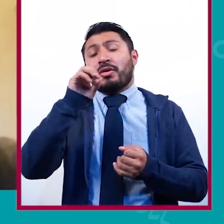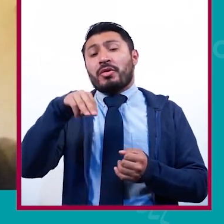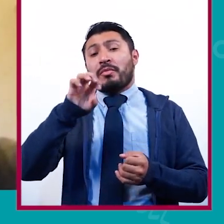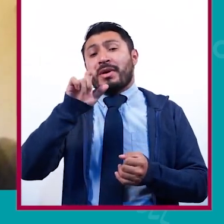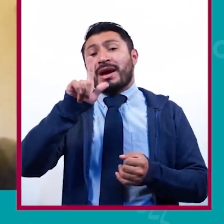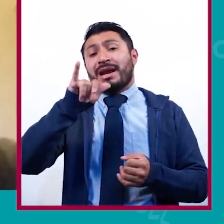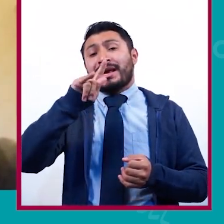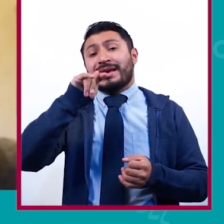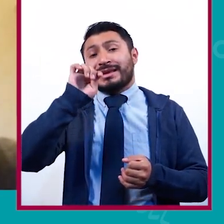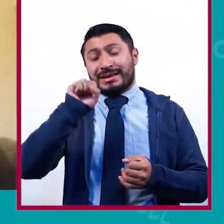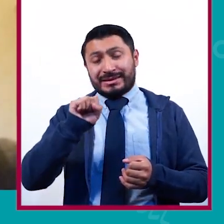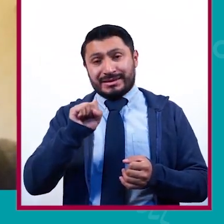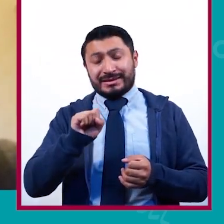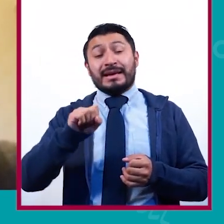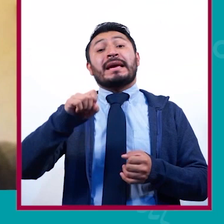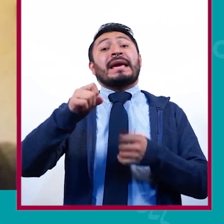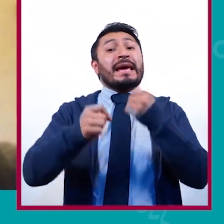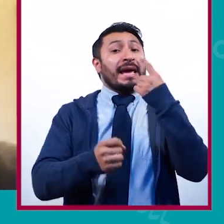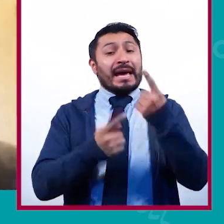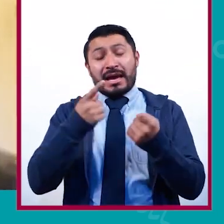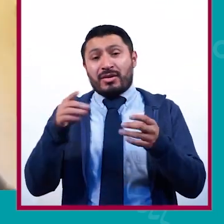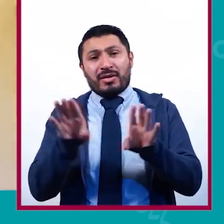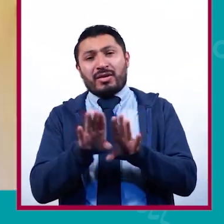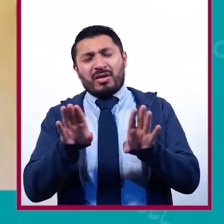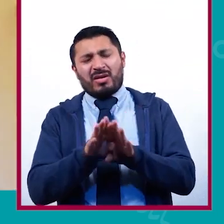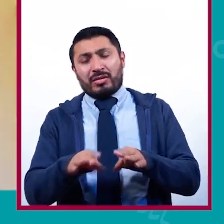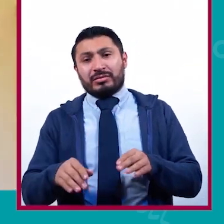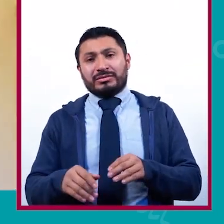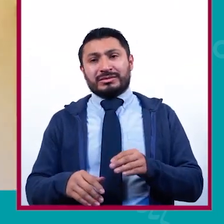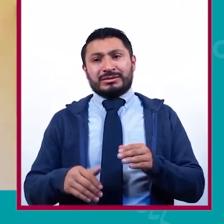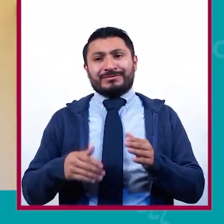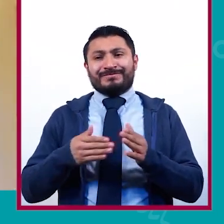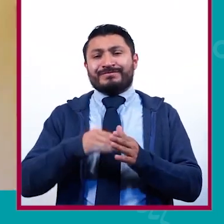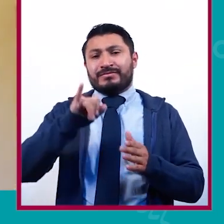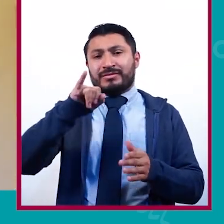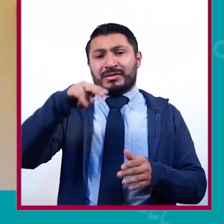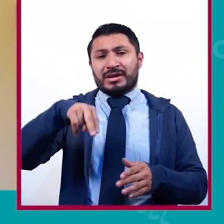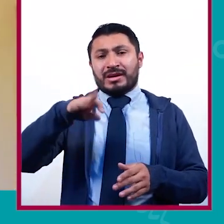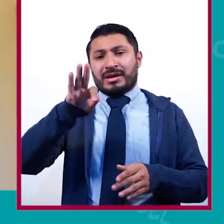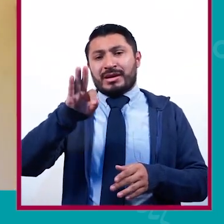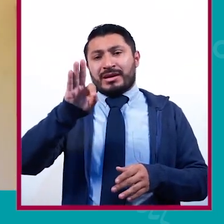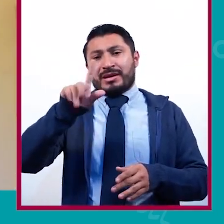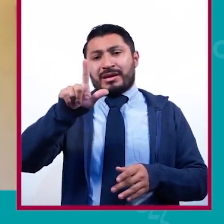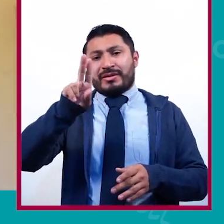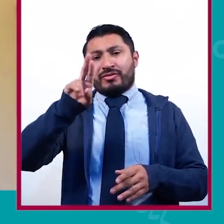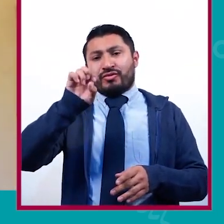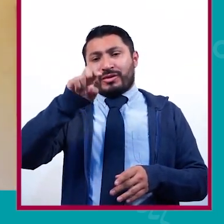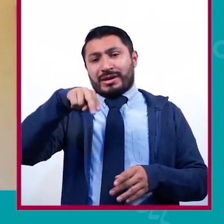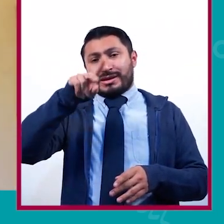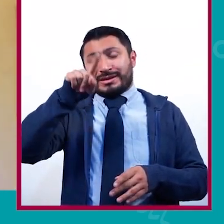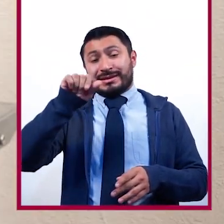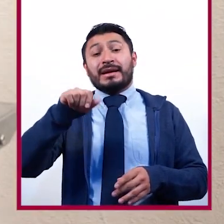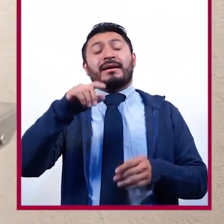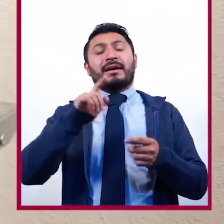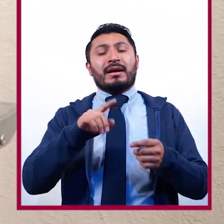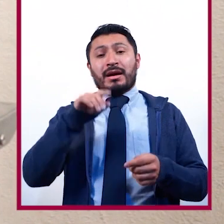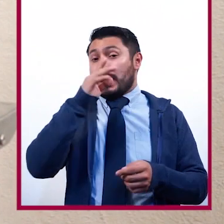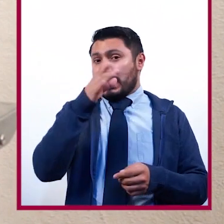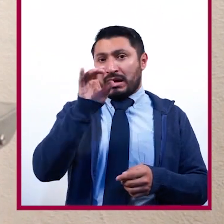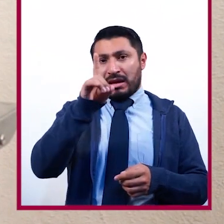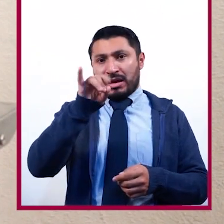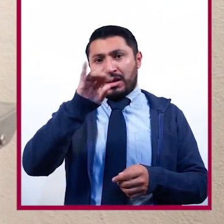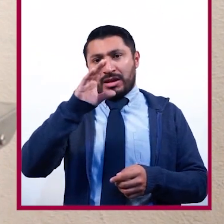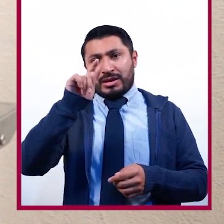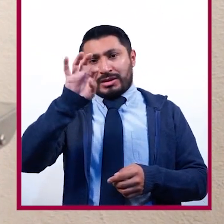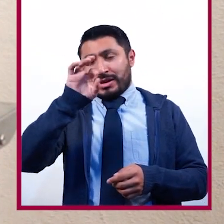algunas otras que se han mantenido muy a raya, como la influenza y difteria, por ejemplo. Hasta